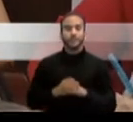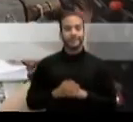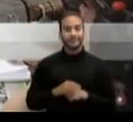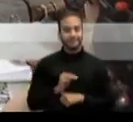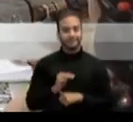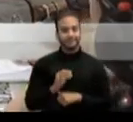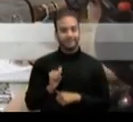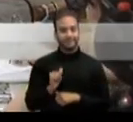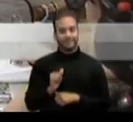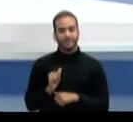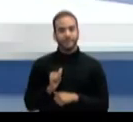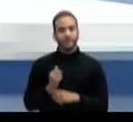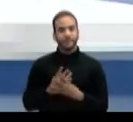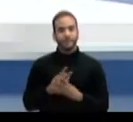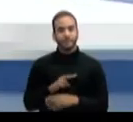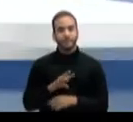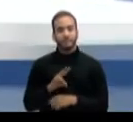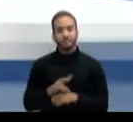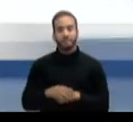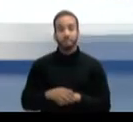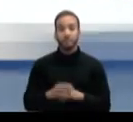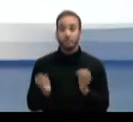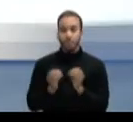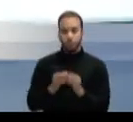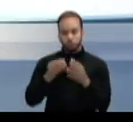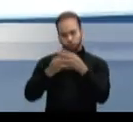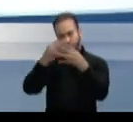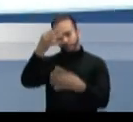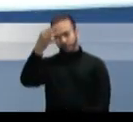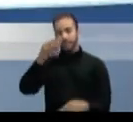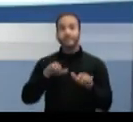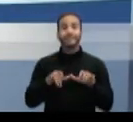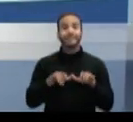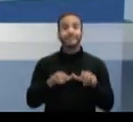Noticias 24/7. Para ver estas y otras noticias, visite